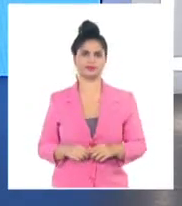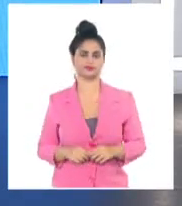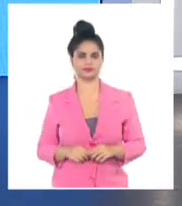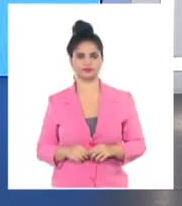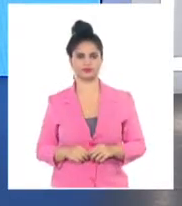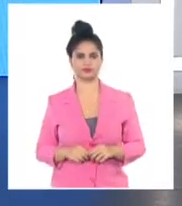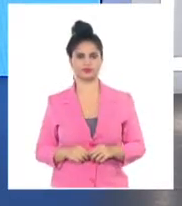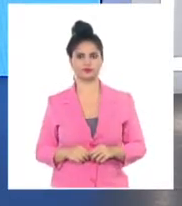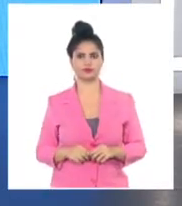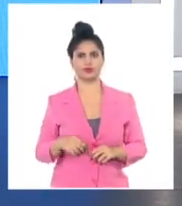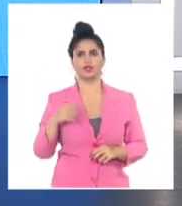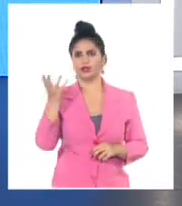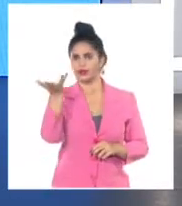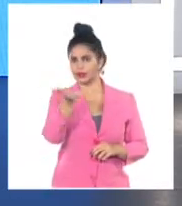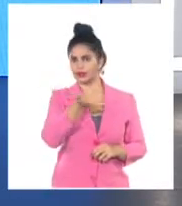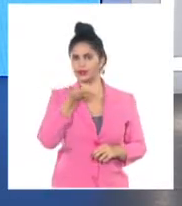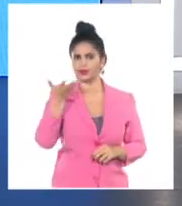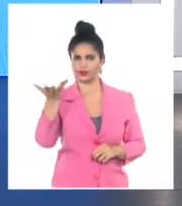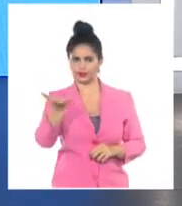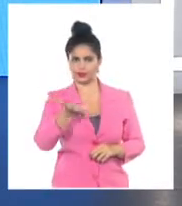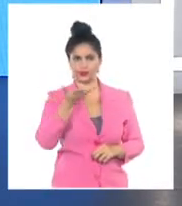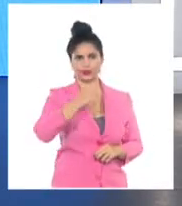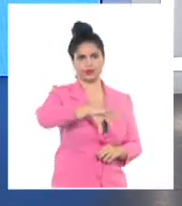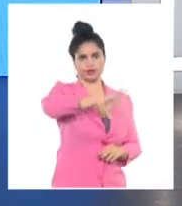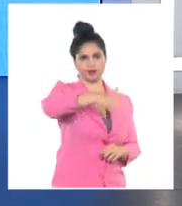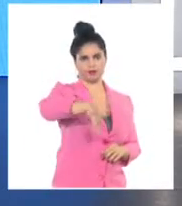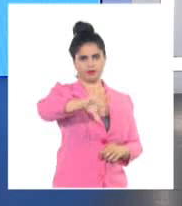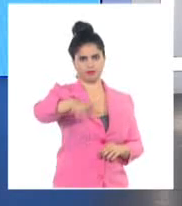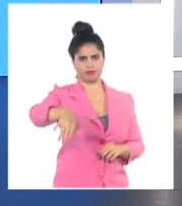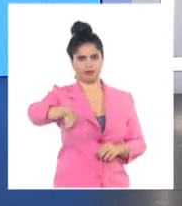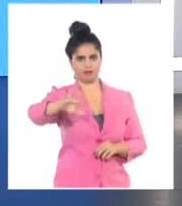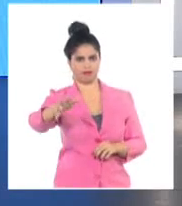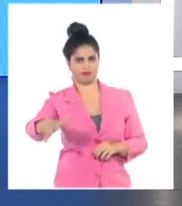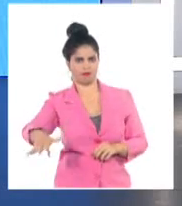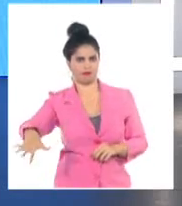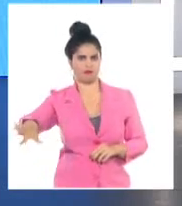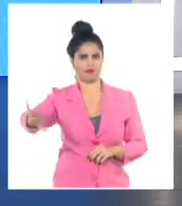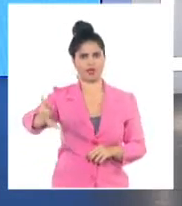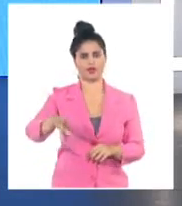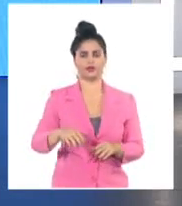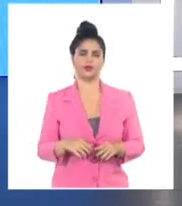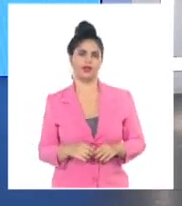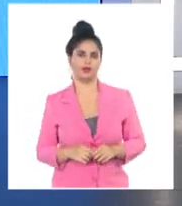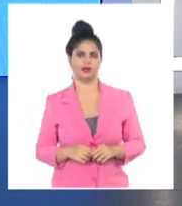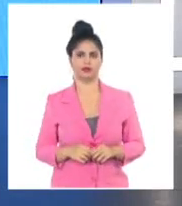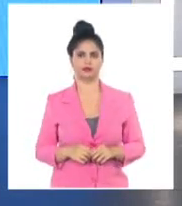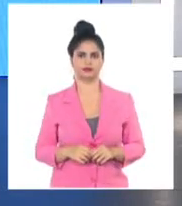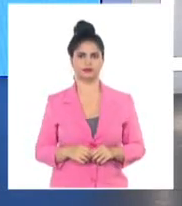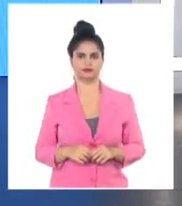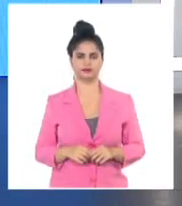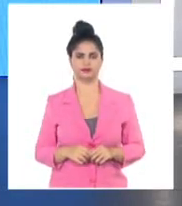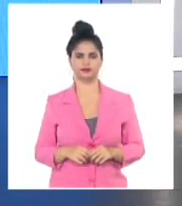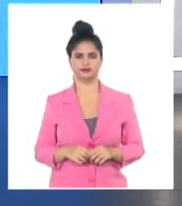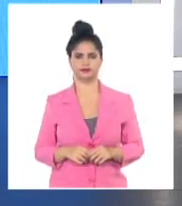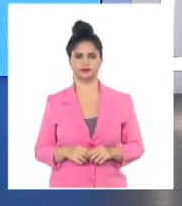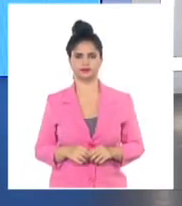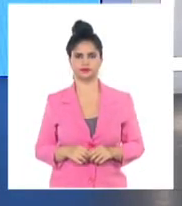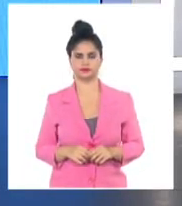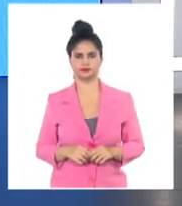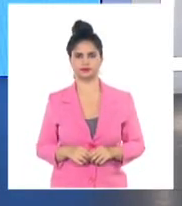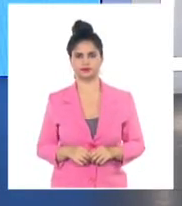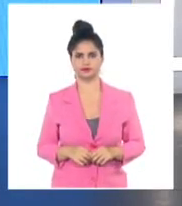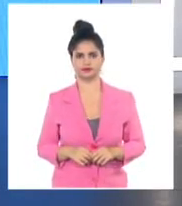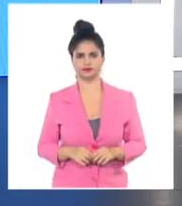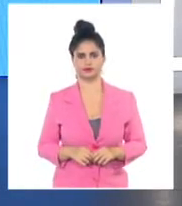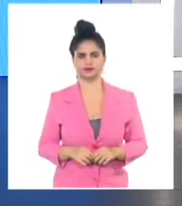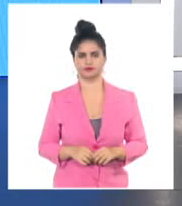vientos producirán marejadas en la costa norte de la región oriental, también en el norte del occidente del país, oleaje para la costa norte central, y en el caso del